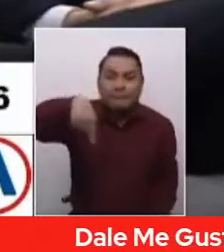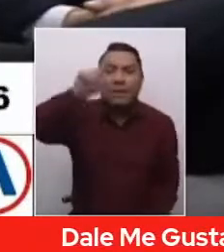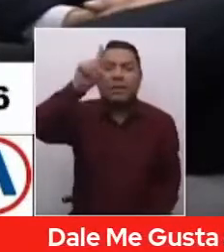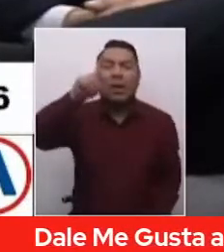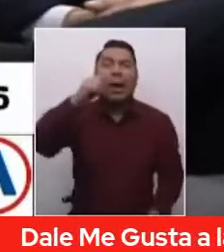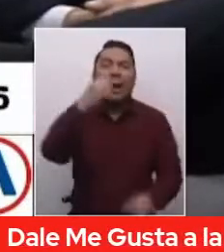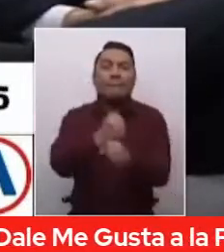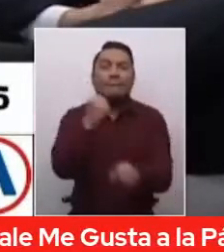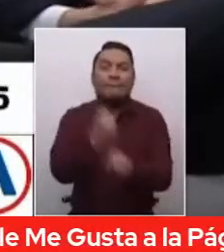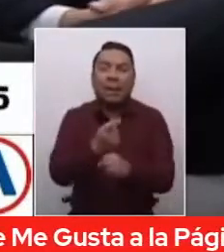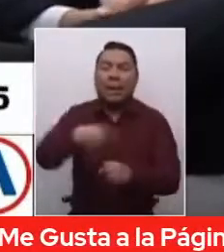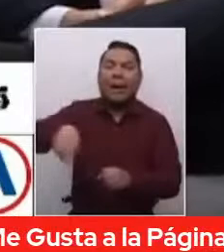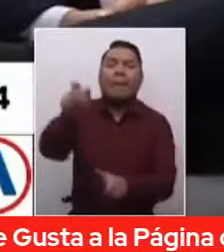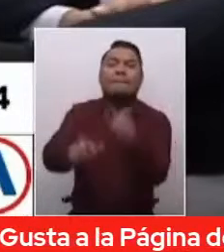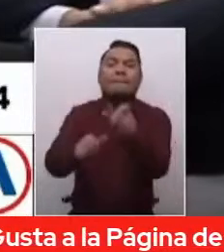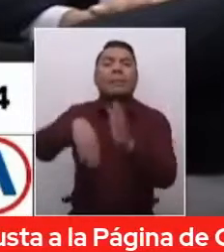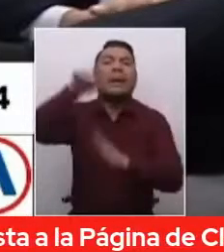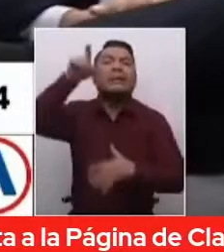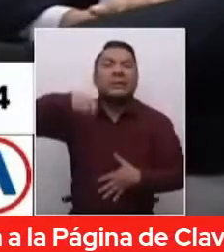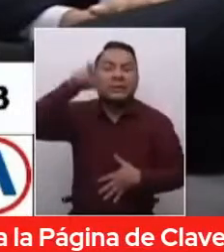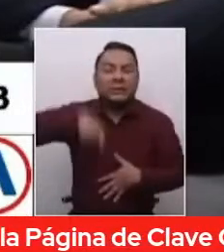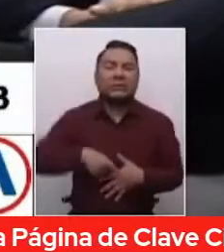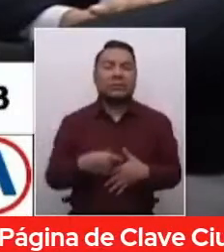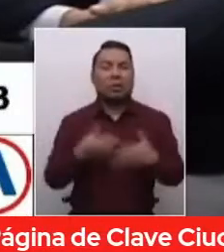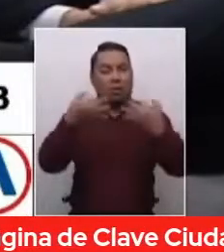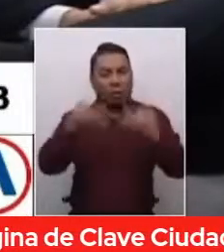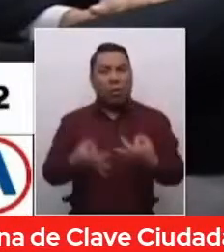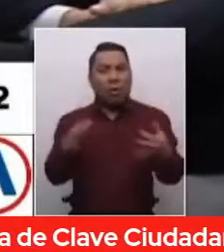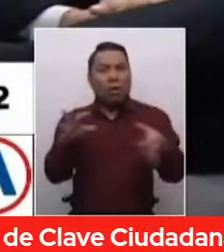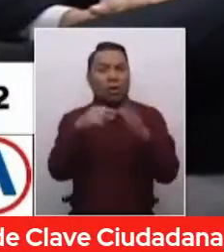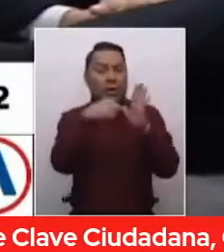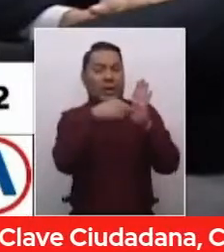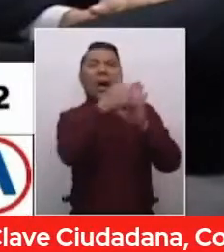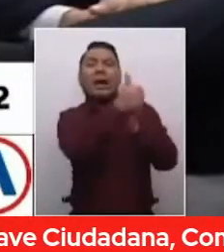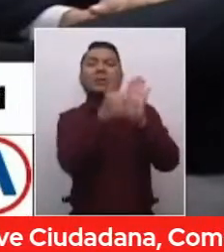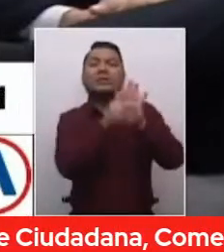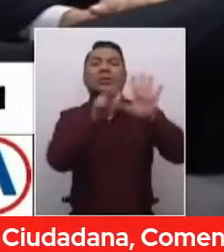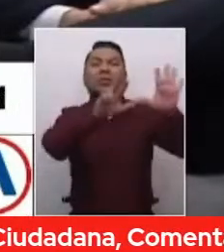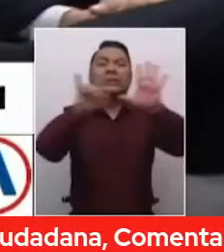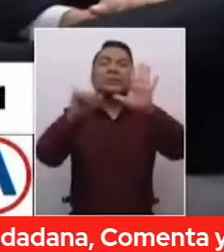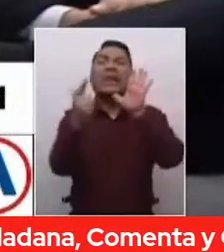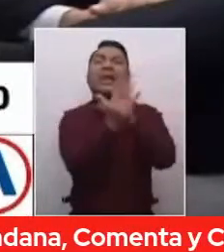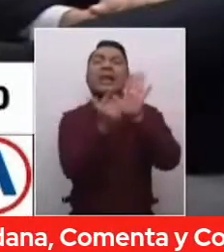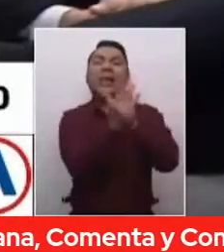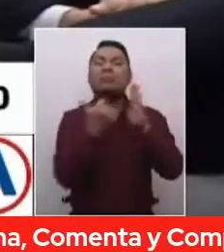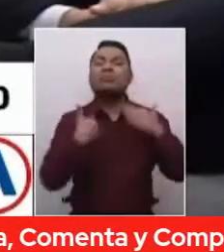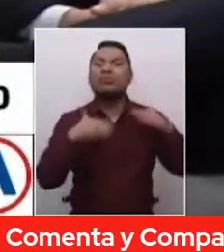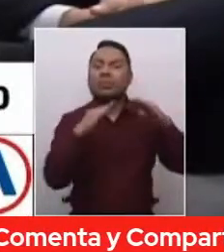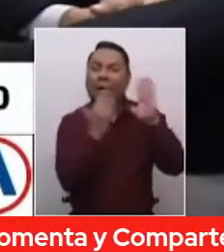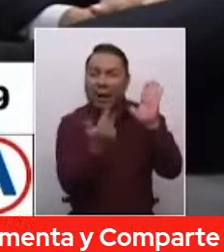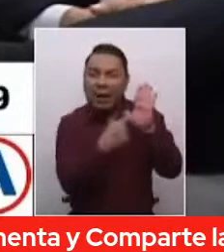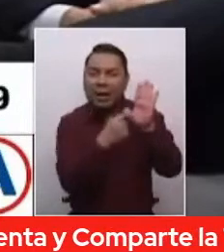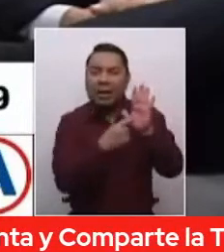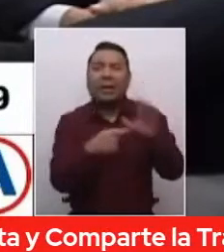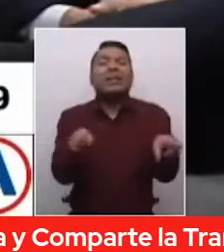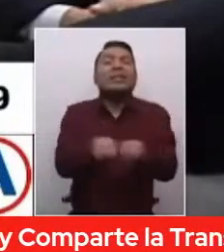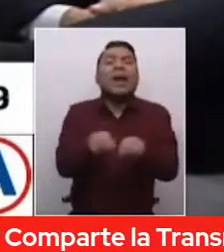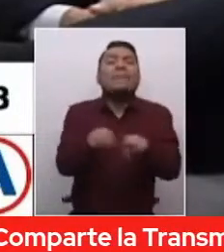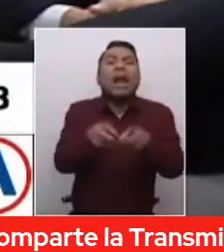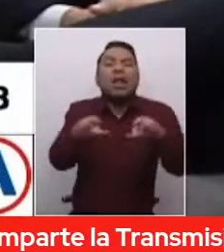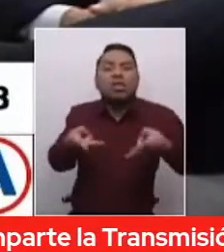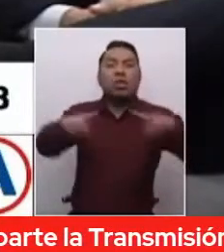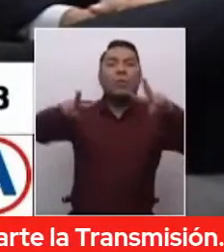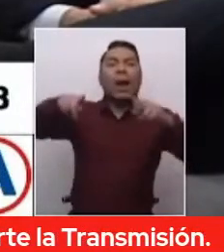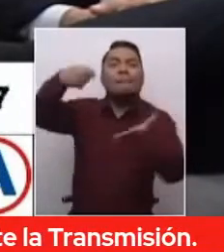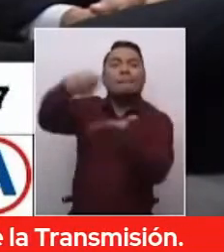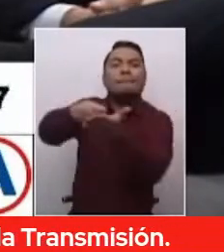de empleos para la gente más necesitada de conformidad con el artículo 86 de la Ley Orgánica de Municipalidades. Duplicar el presupuesto